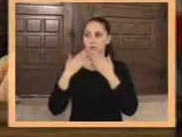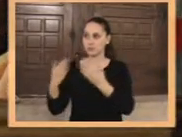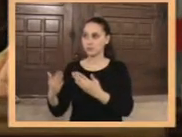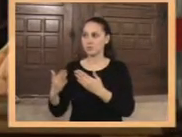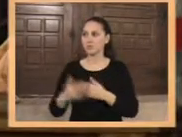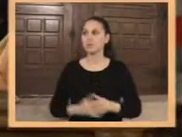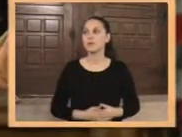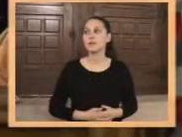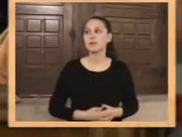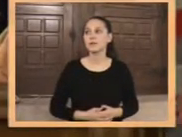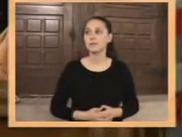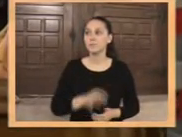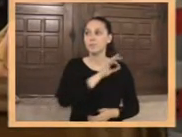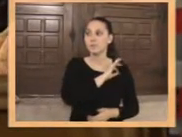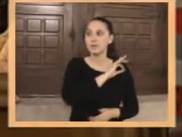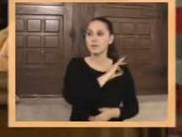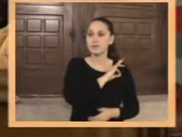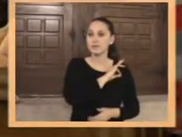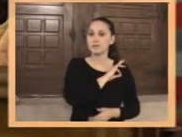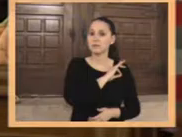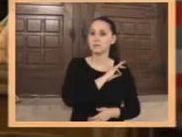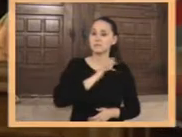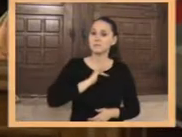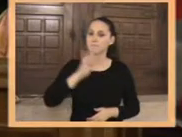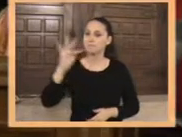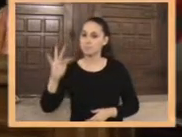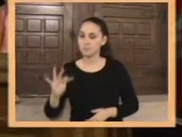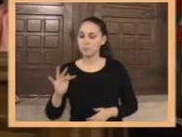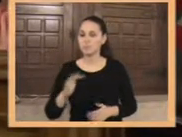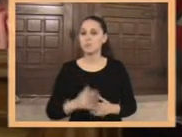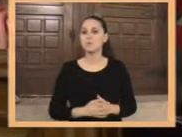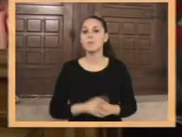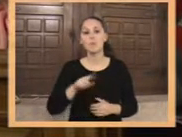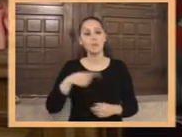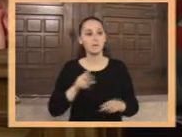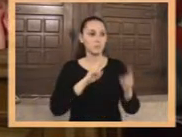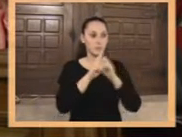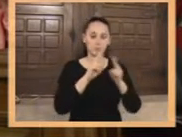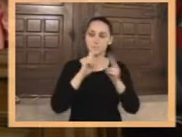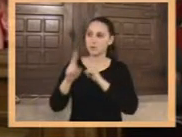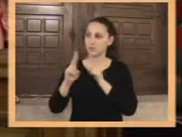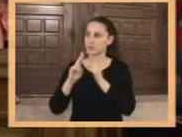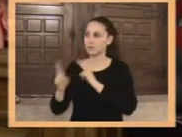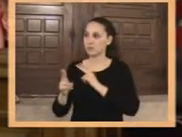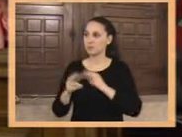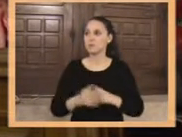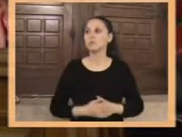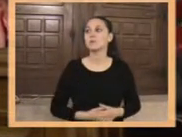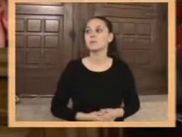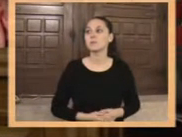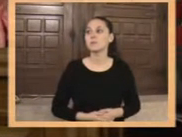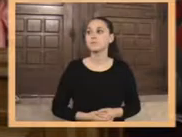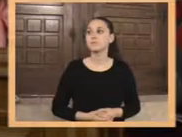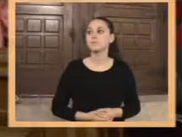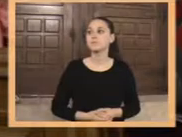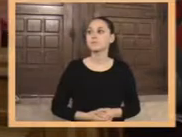señor Hernández, por esos consejos que me da, seguramente muy a favor suyo. Luego le contestaré detenidamente al respecto.